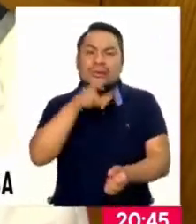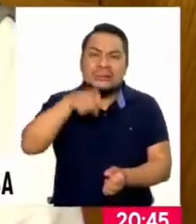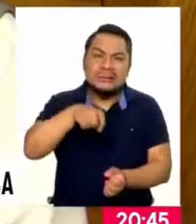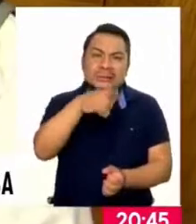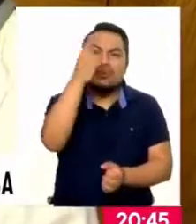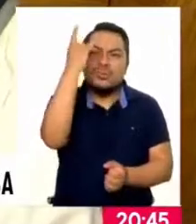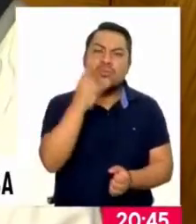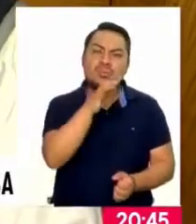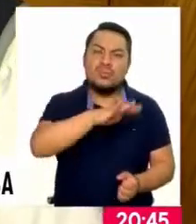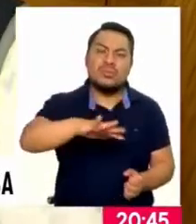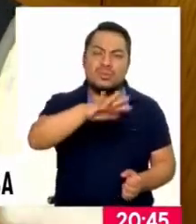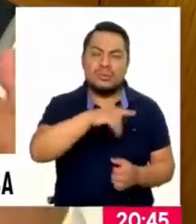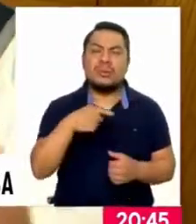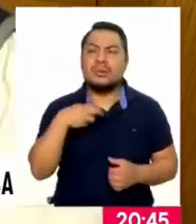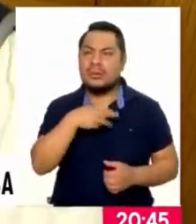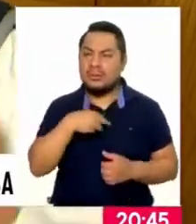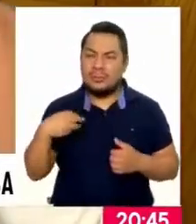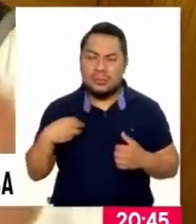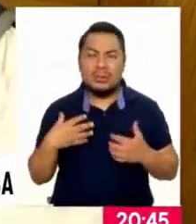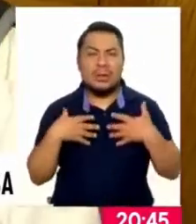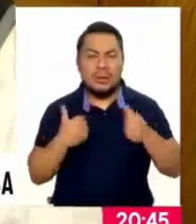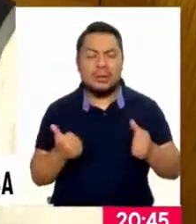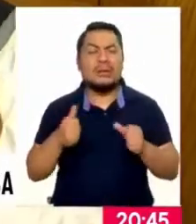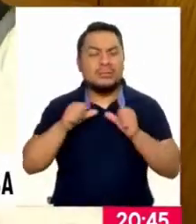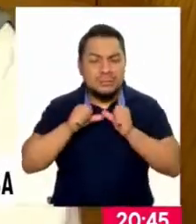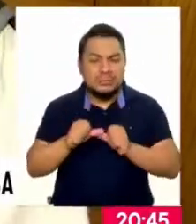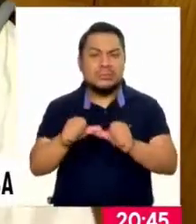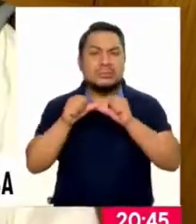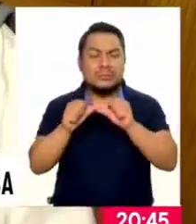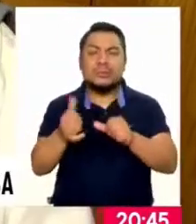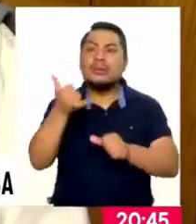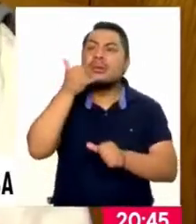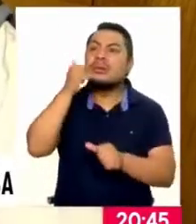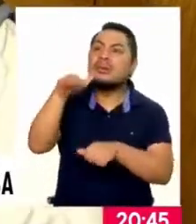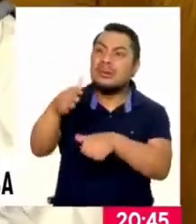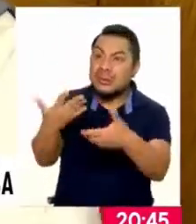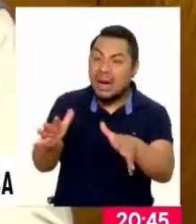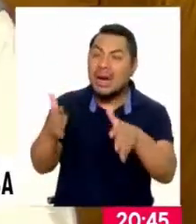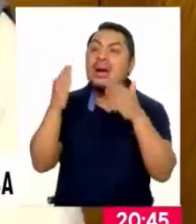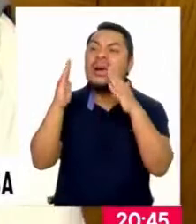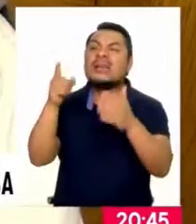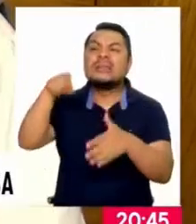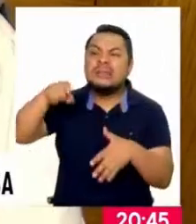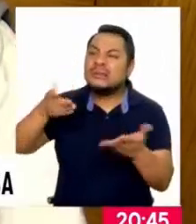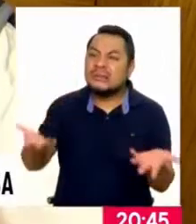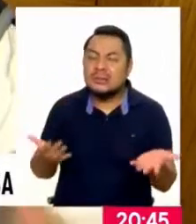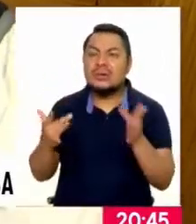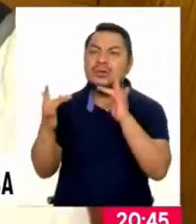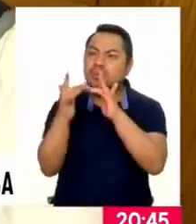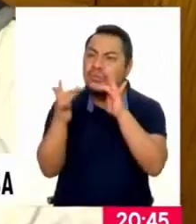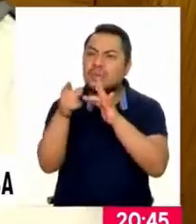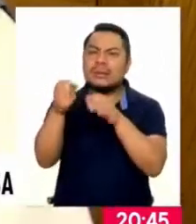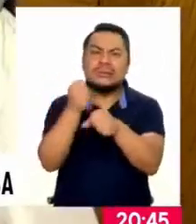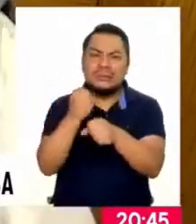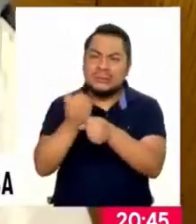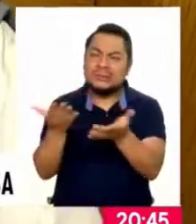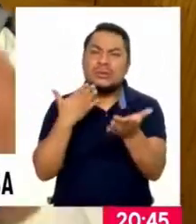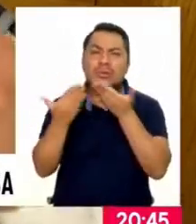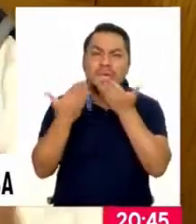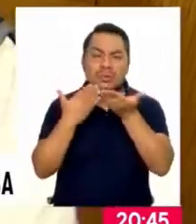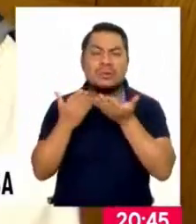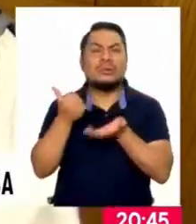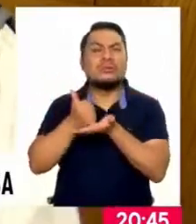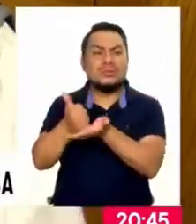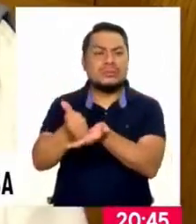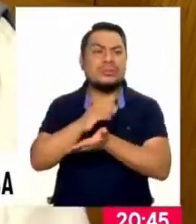estamos como Ministerio de salud continuamente asistiendo Llamando a las autoridades Llamando a los servicios de salud que trabajen coordinadamente